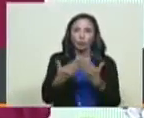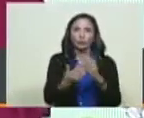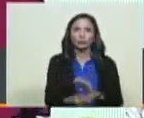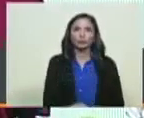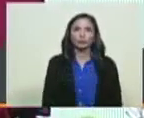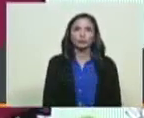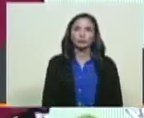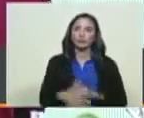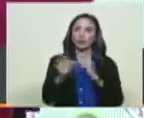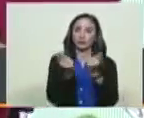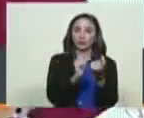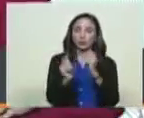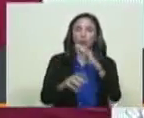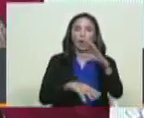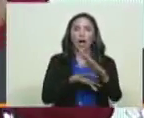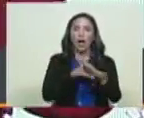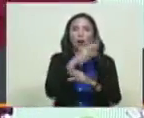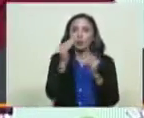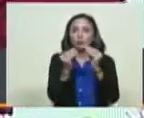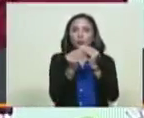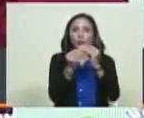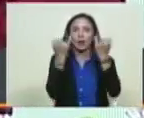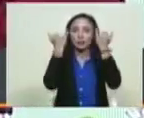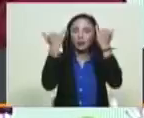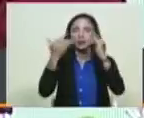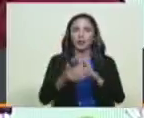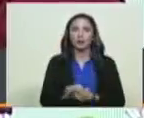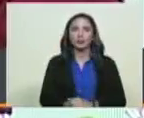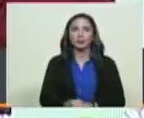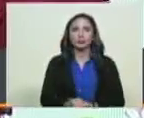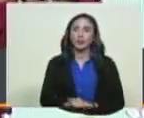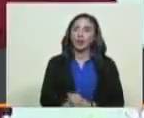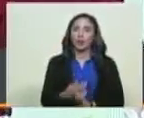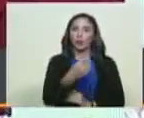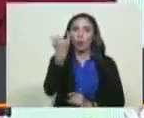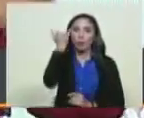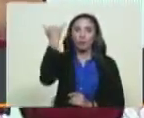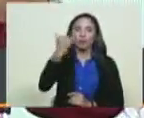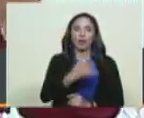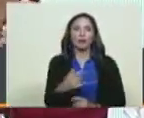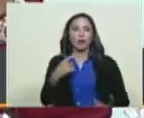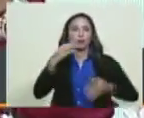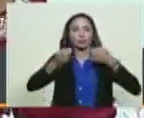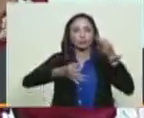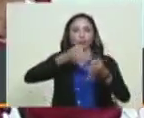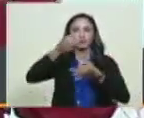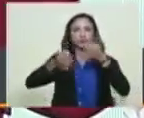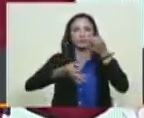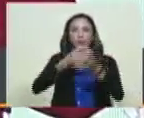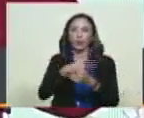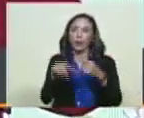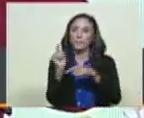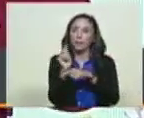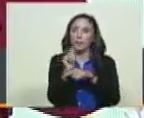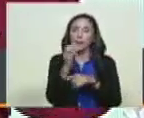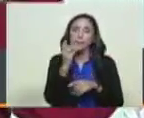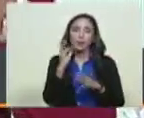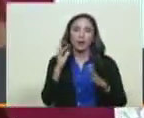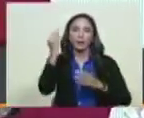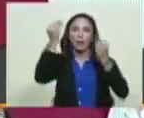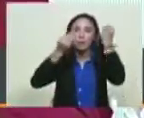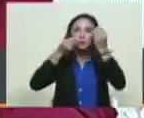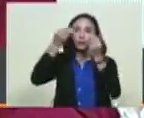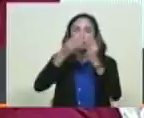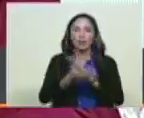y debatir sacar conclusiones va desarrollando la capacidad de argumentación la capacidad de pensamiento